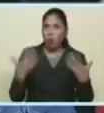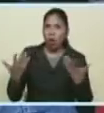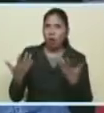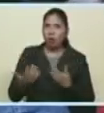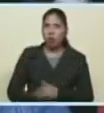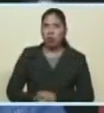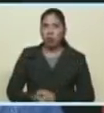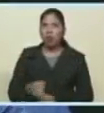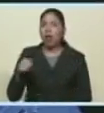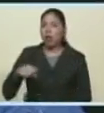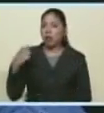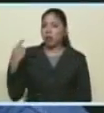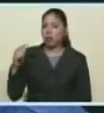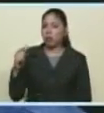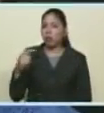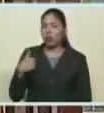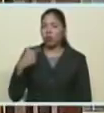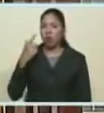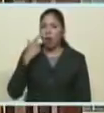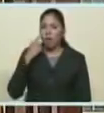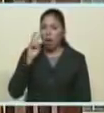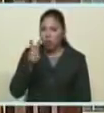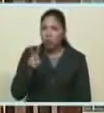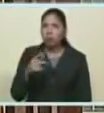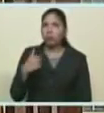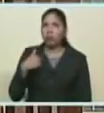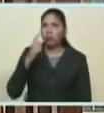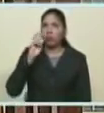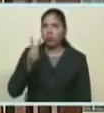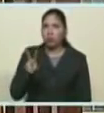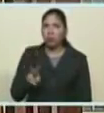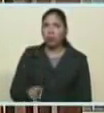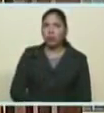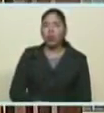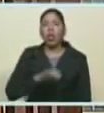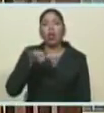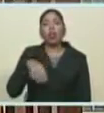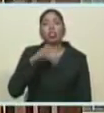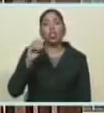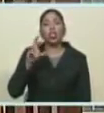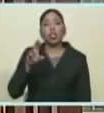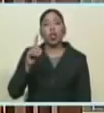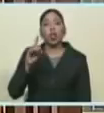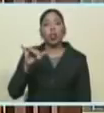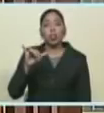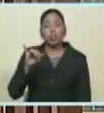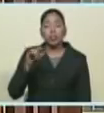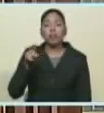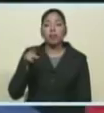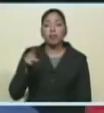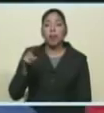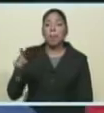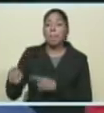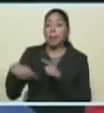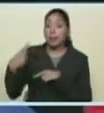Aquí se ve en Antena 3, yo lo veo por Antena 3. Periodista Jordi Évole, le damos el saludo y bienvenida. Mañana